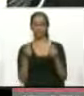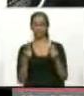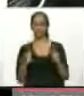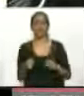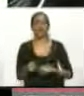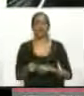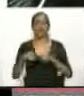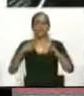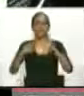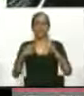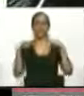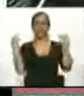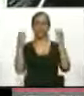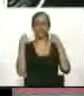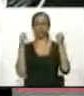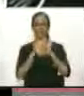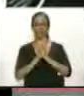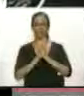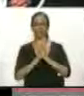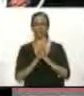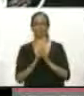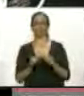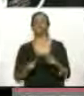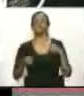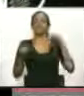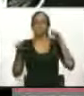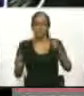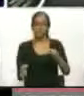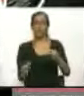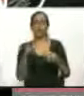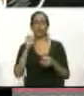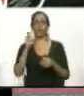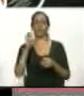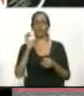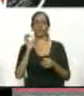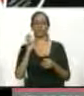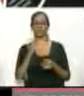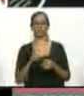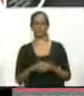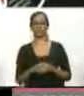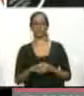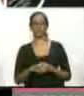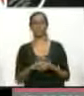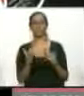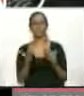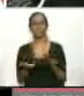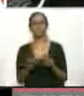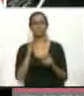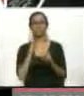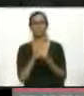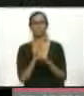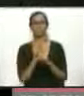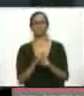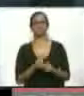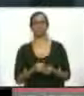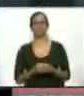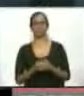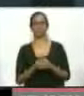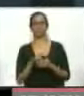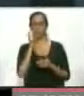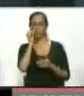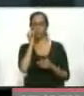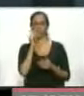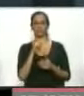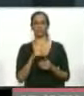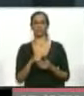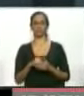de santos y los entregó en sociedad con odebrecht se lo entregaron directamente a germán vargas lleras cuando vargas